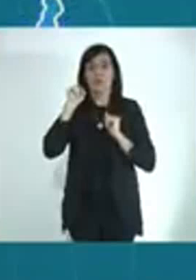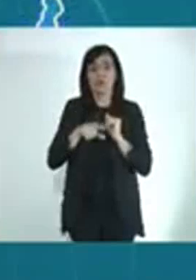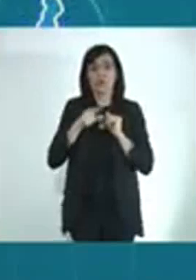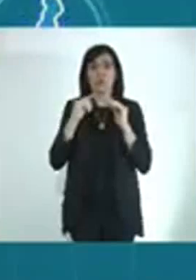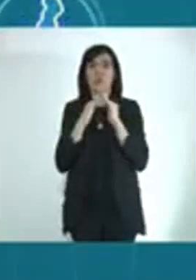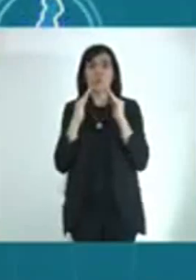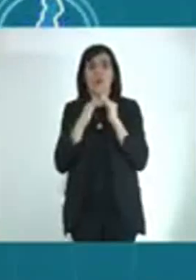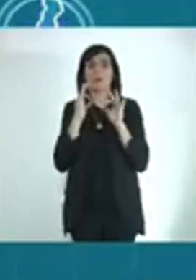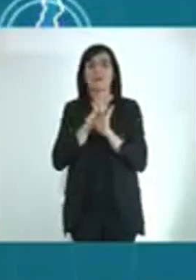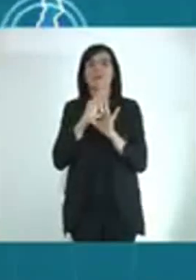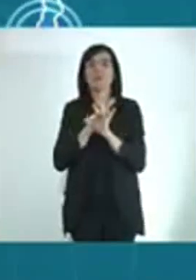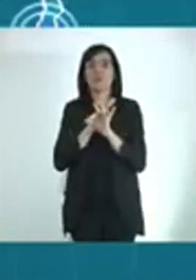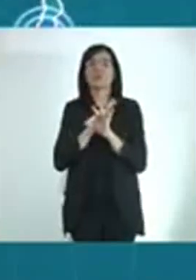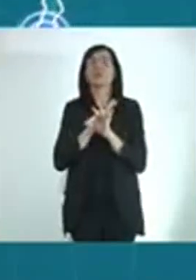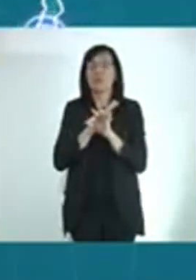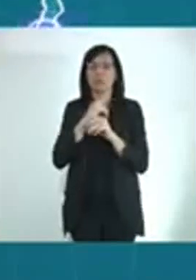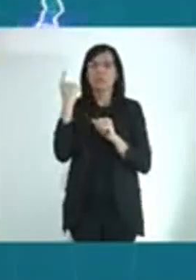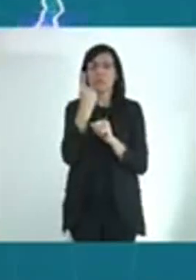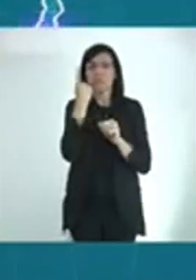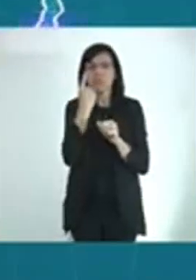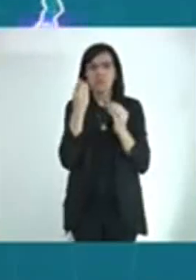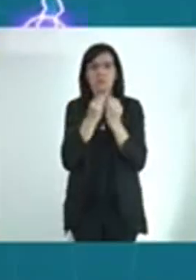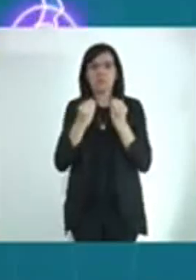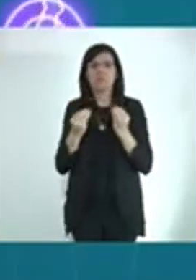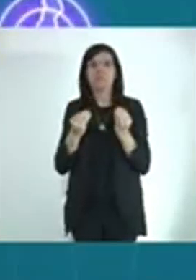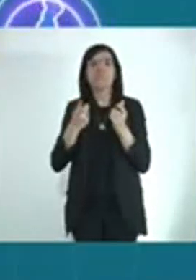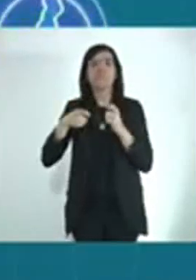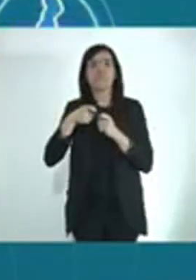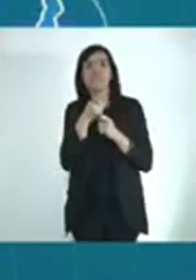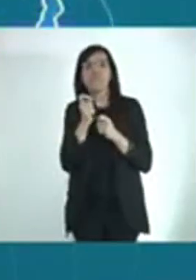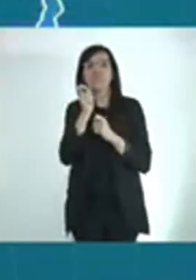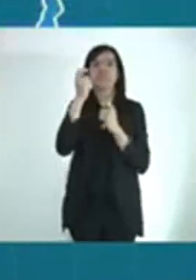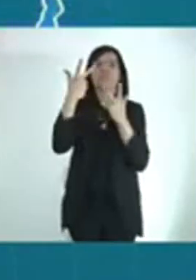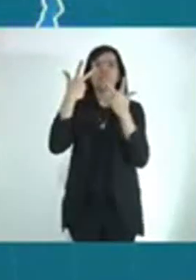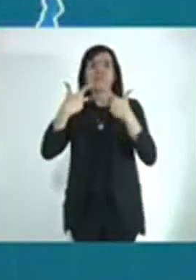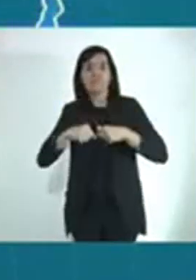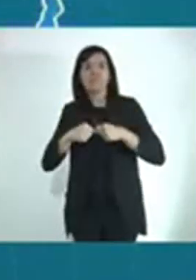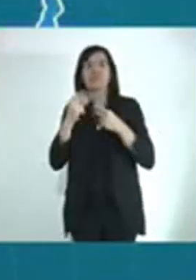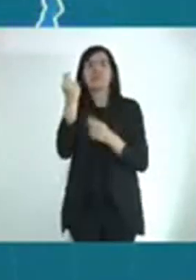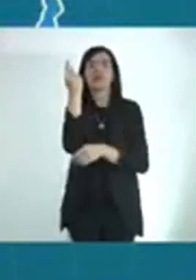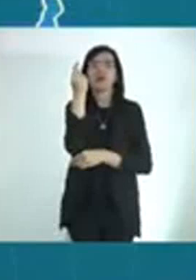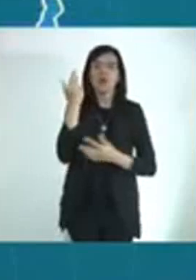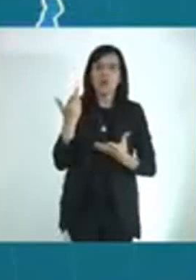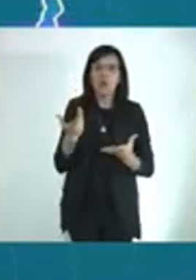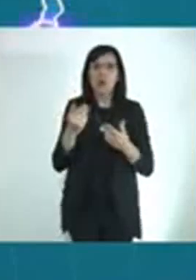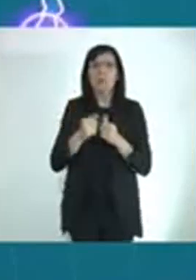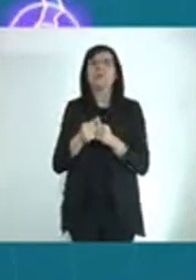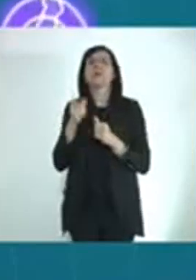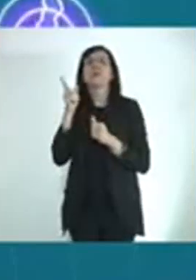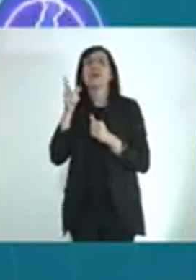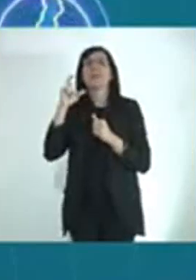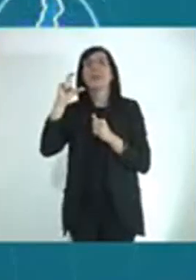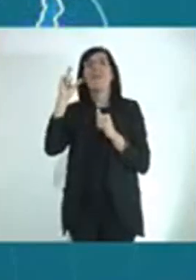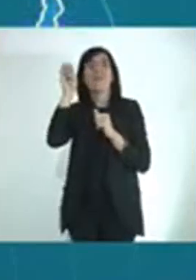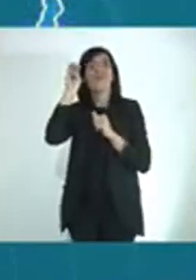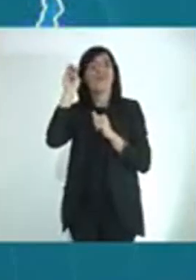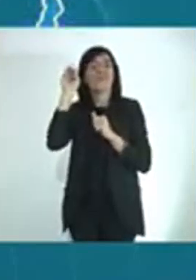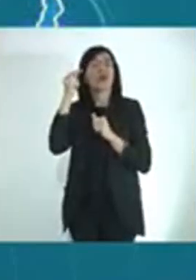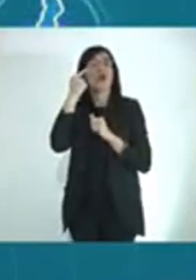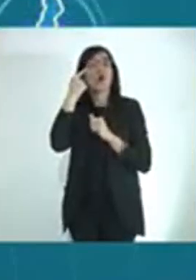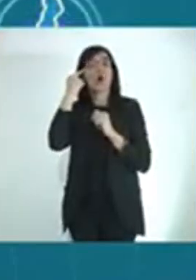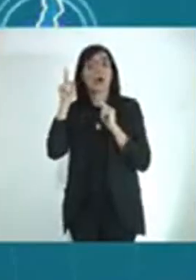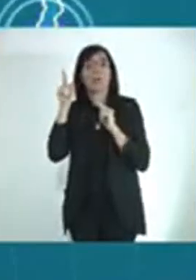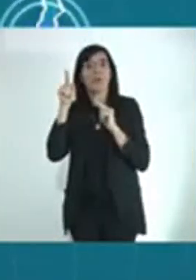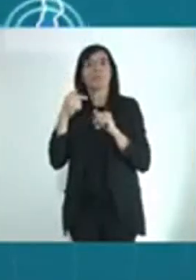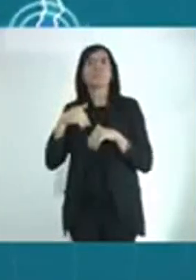proyectos financieros. Trabajó como gerente de proyectos y como asistente del vicepresidente del Citibank Japón. Obtuvo